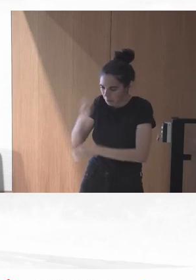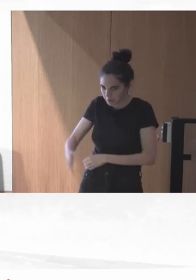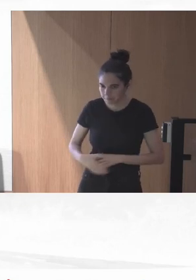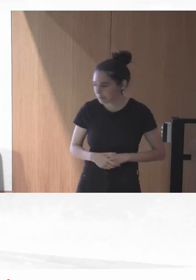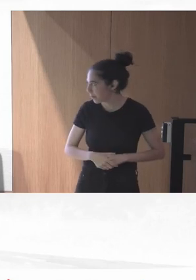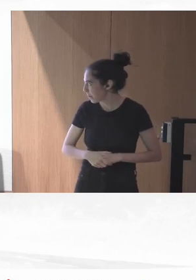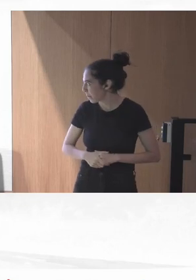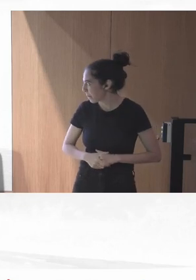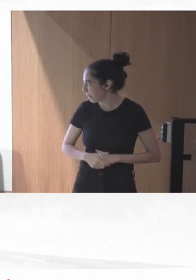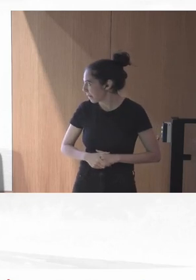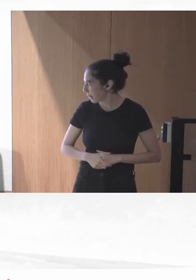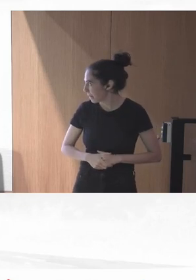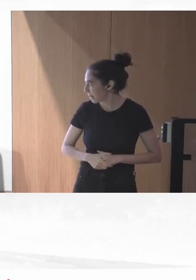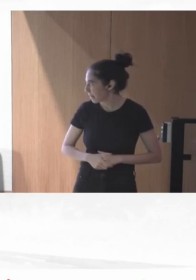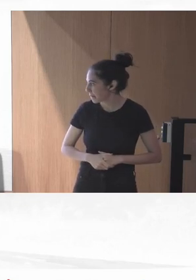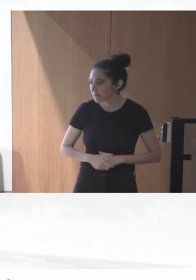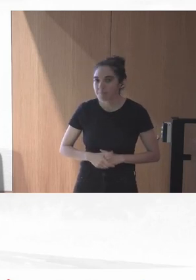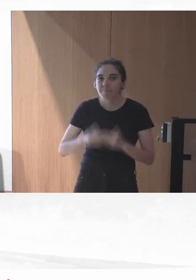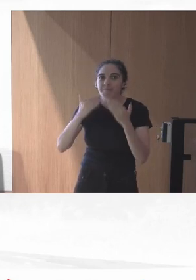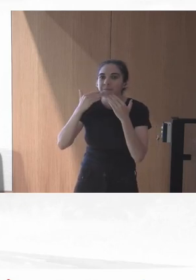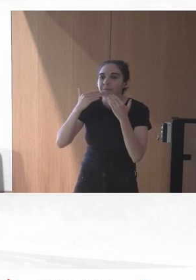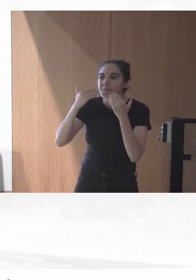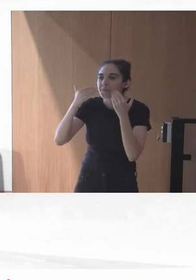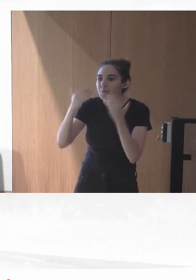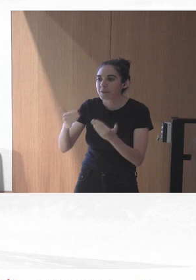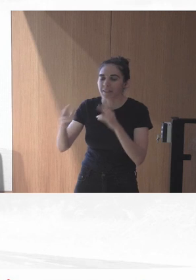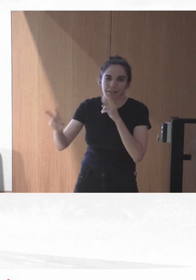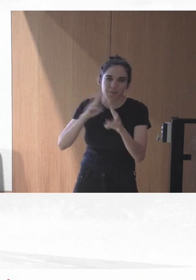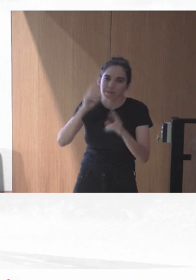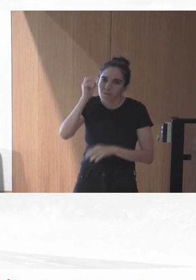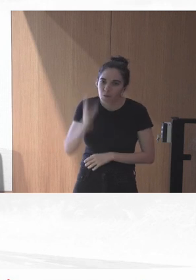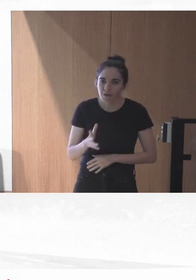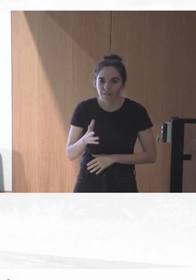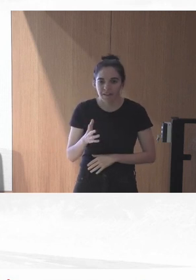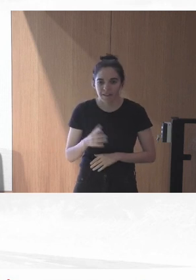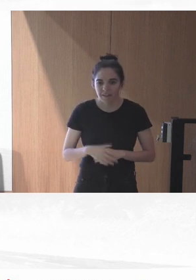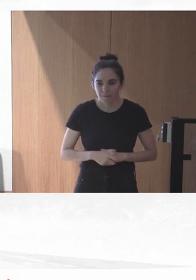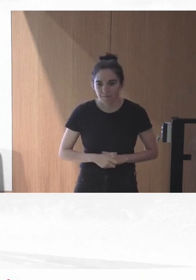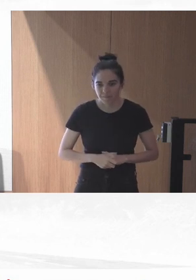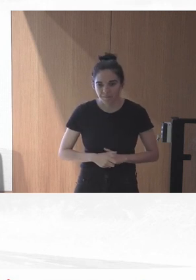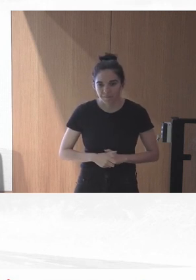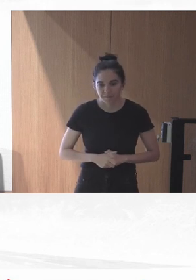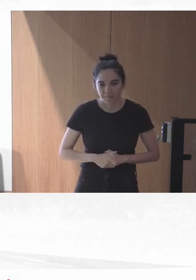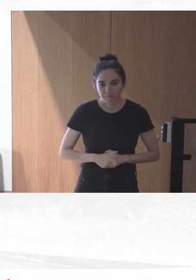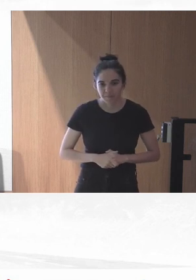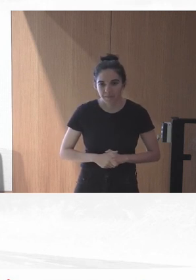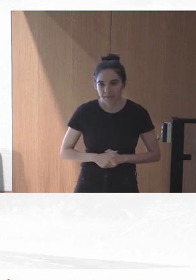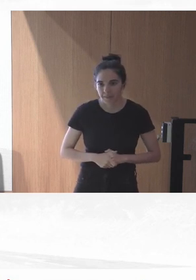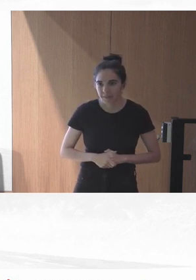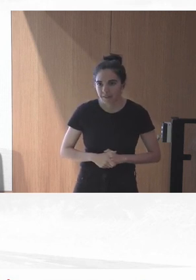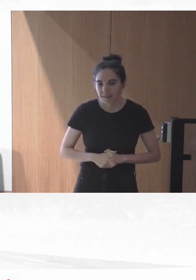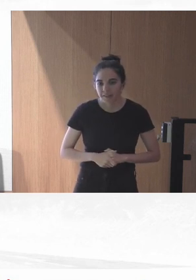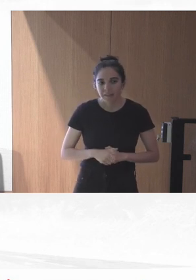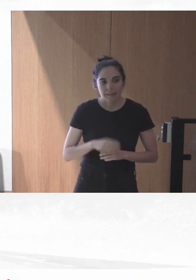Muchas gracias. These are very good answers. Muy buenas respuestas. Gracias. De